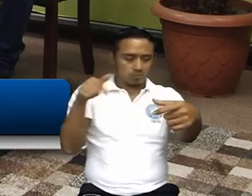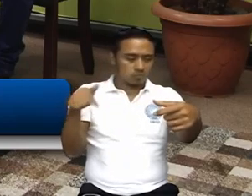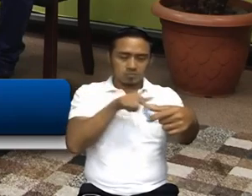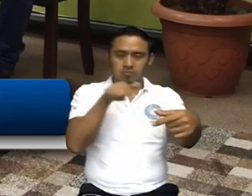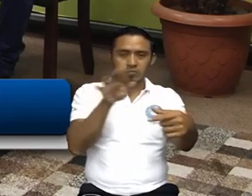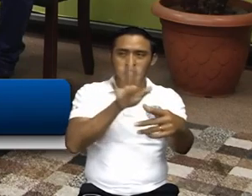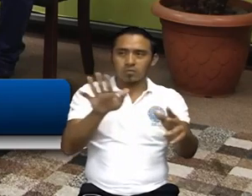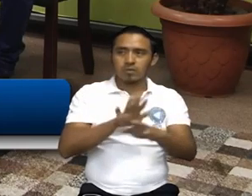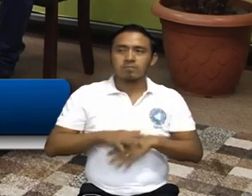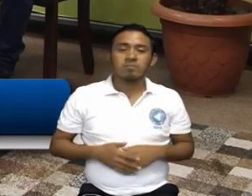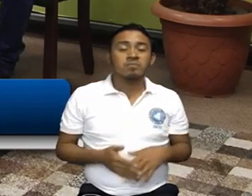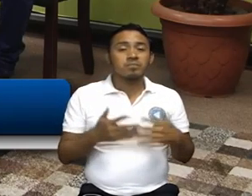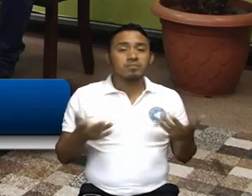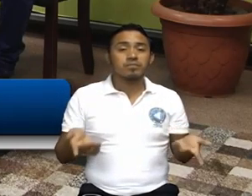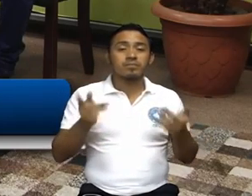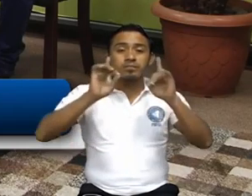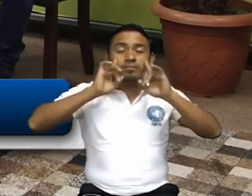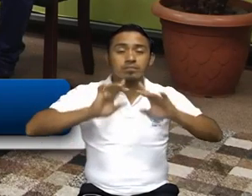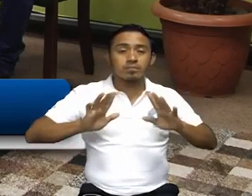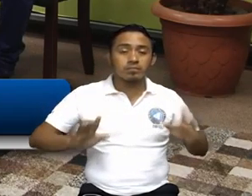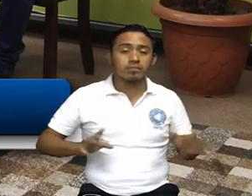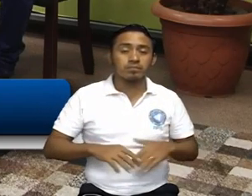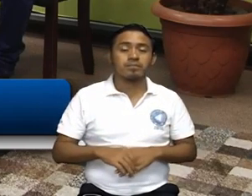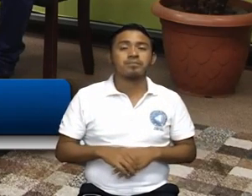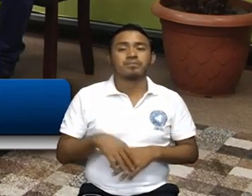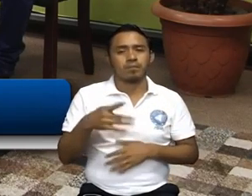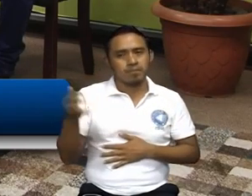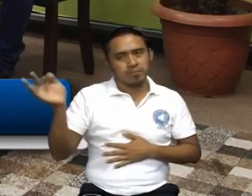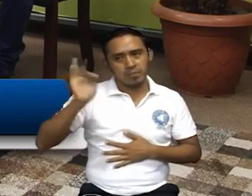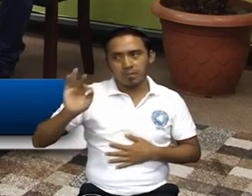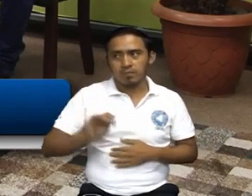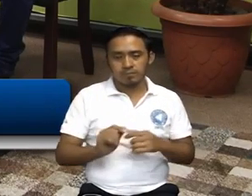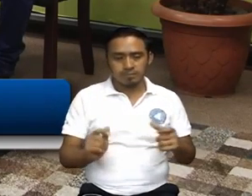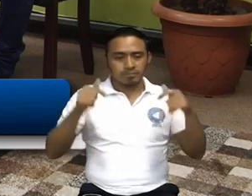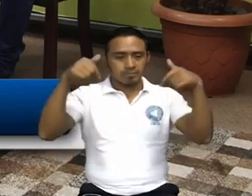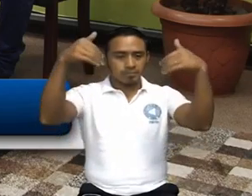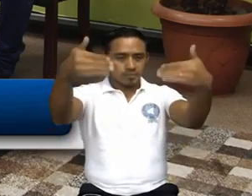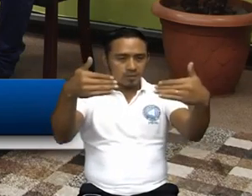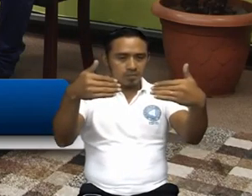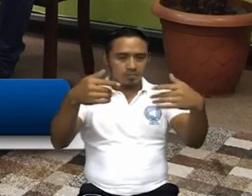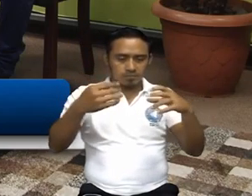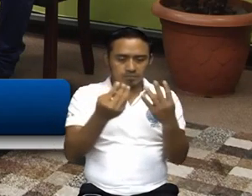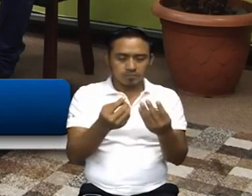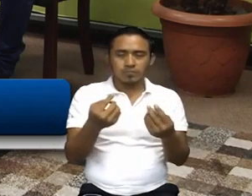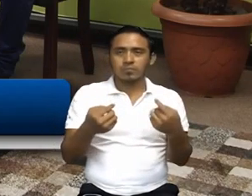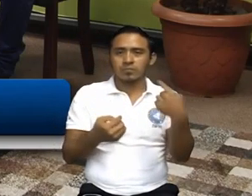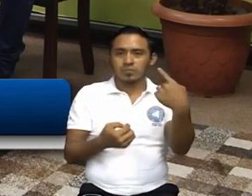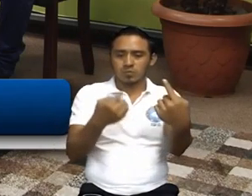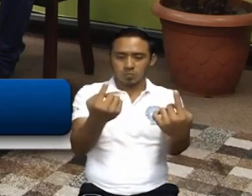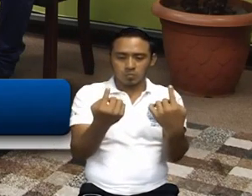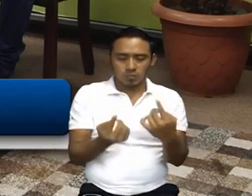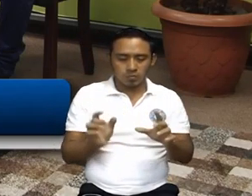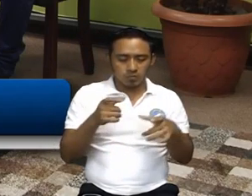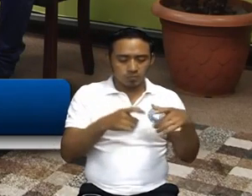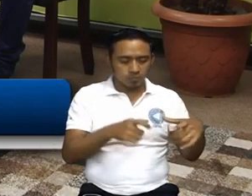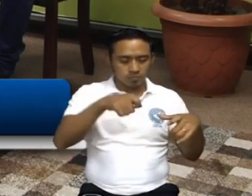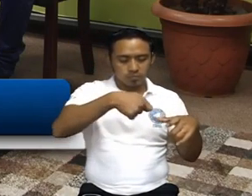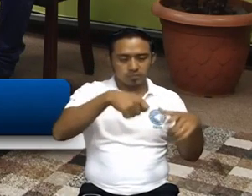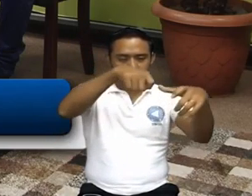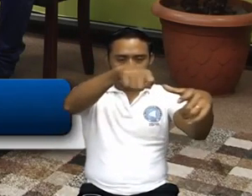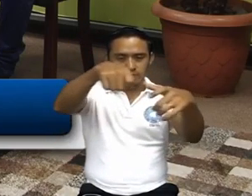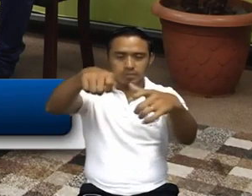dejar vacíos los de... Es correcto, esa es otra alternativa, usar los de adentro, hacerlo de adentro para evitar que el niño pueda jalar el